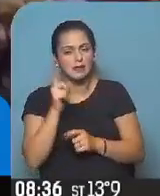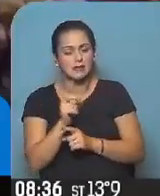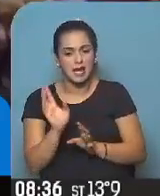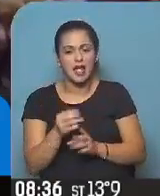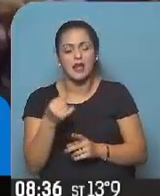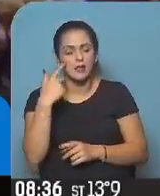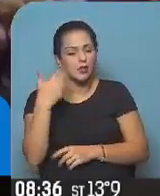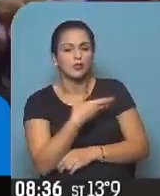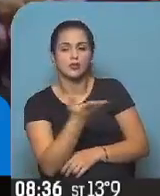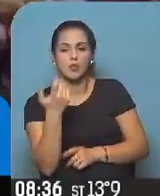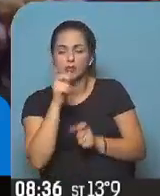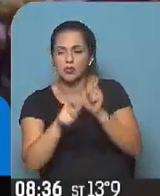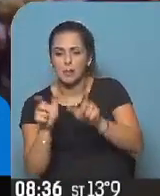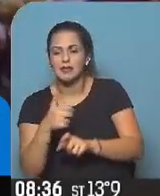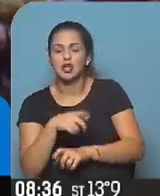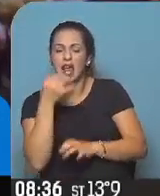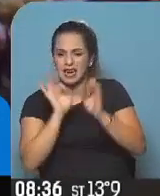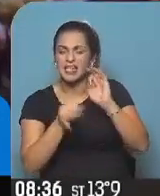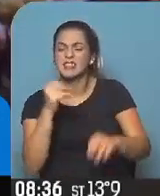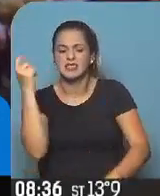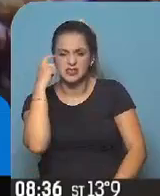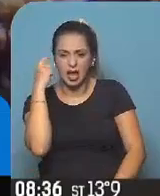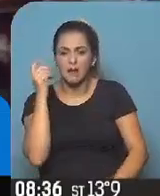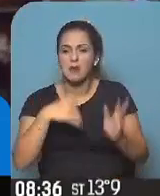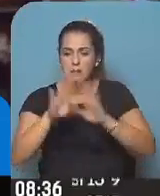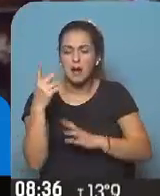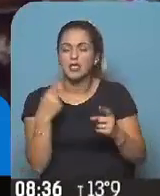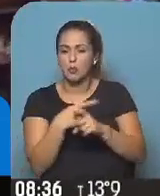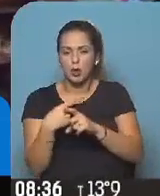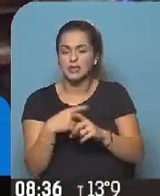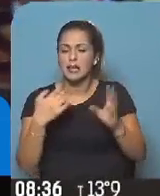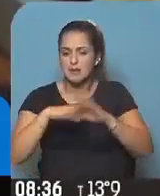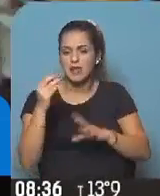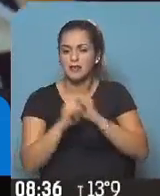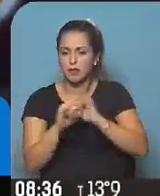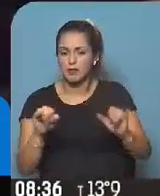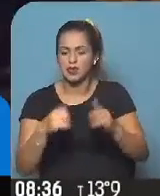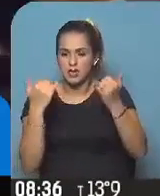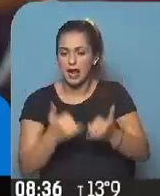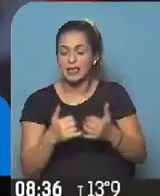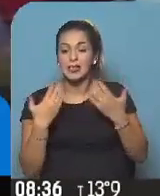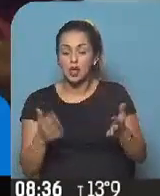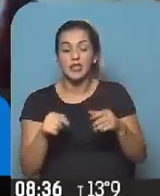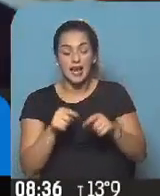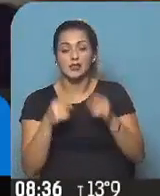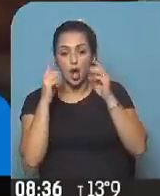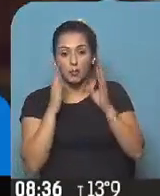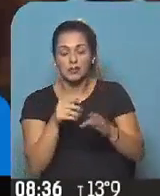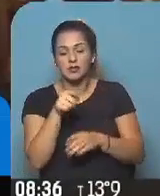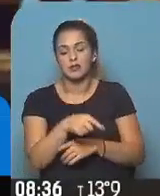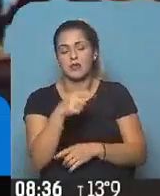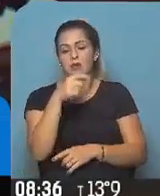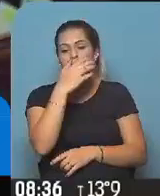ciudadanía muy consciente más politizada y mucho más informada y en este sentido los gobernadores son muy